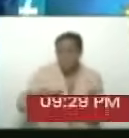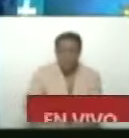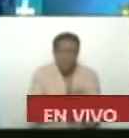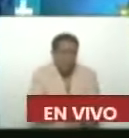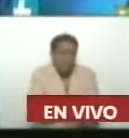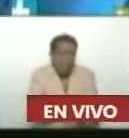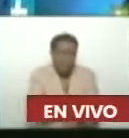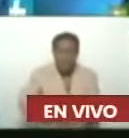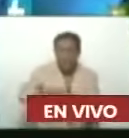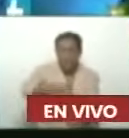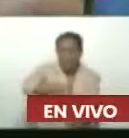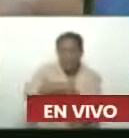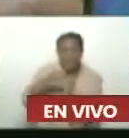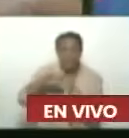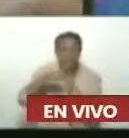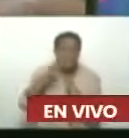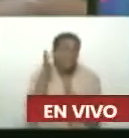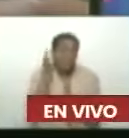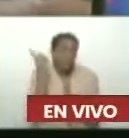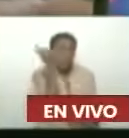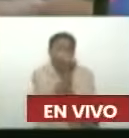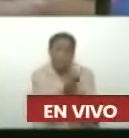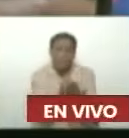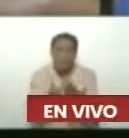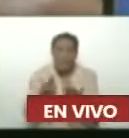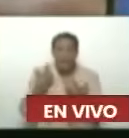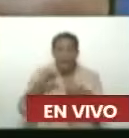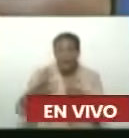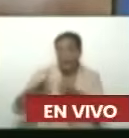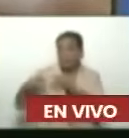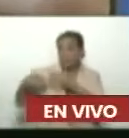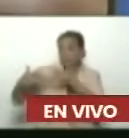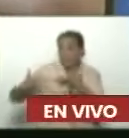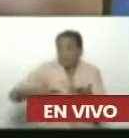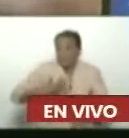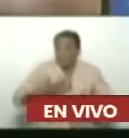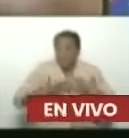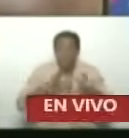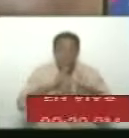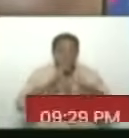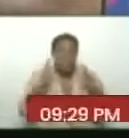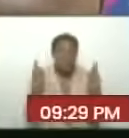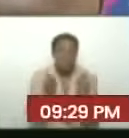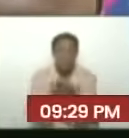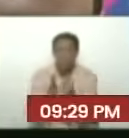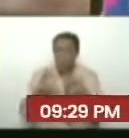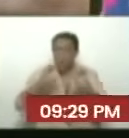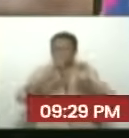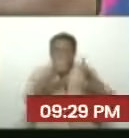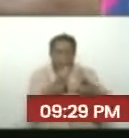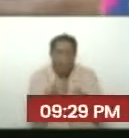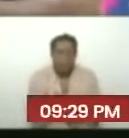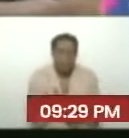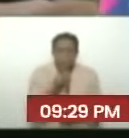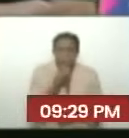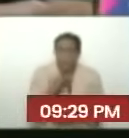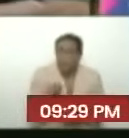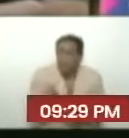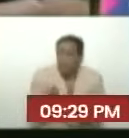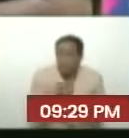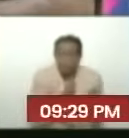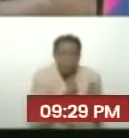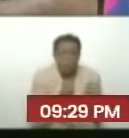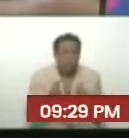músico, tengo una tía que es pintora. Sí. O sea, que tiene esa sensibilidad, pues. Sí. Esa sensibilidad. Somos una familia así muy,